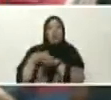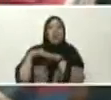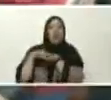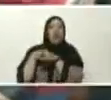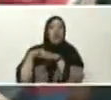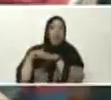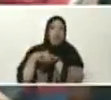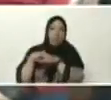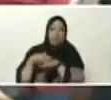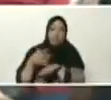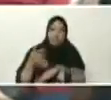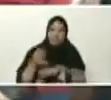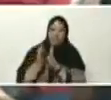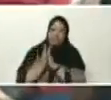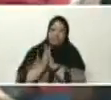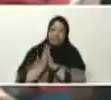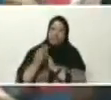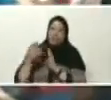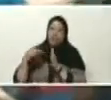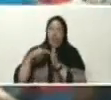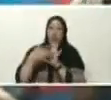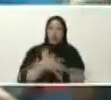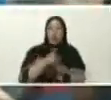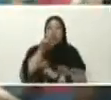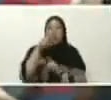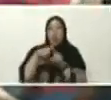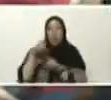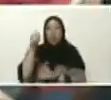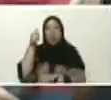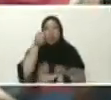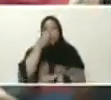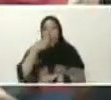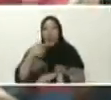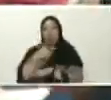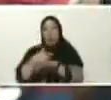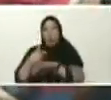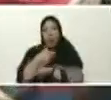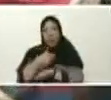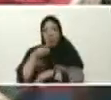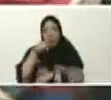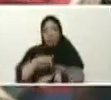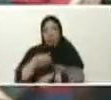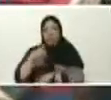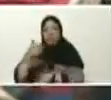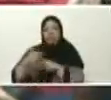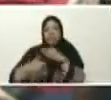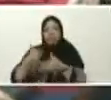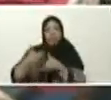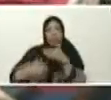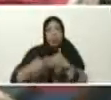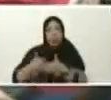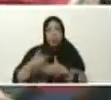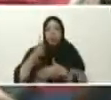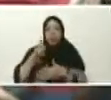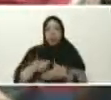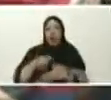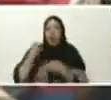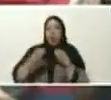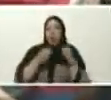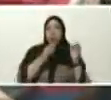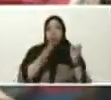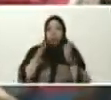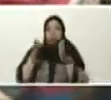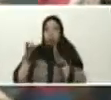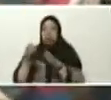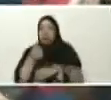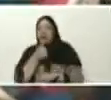lo ha dicho, ha definido el 1x10 del buen gobierno como estrategia fundamental en esta etapa, pero que sean las bases las que